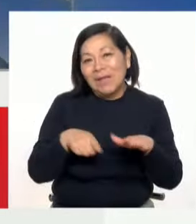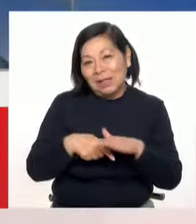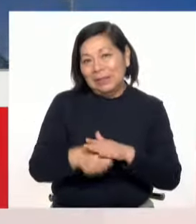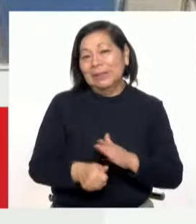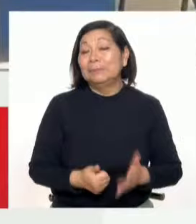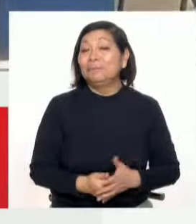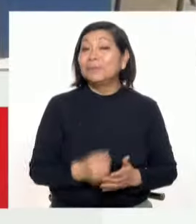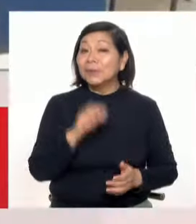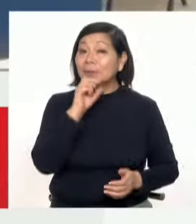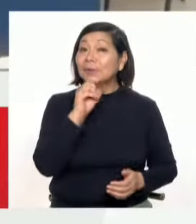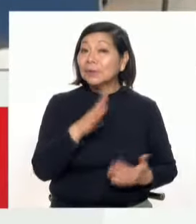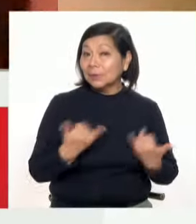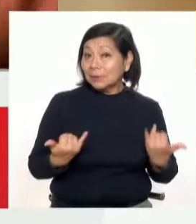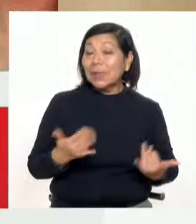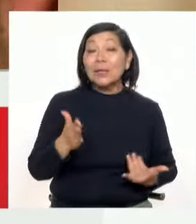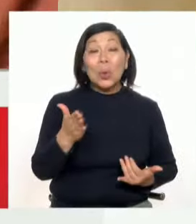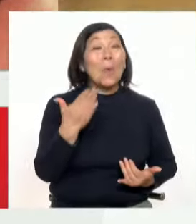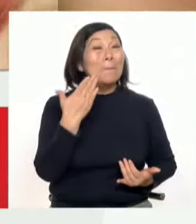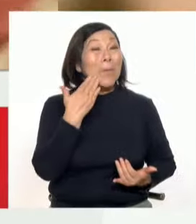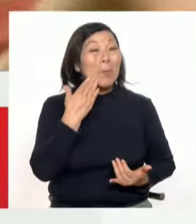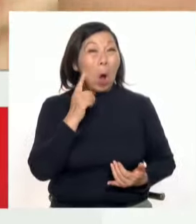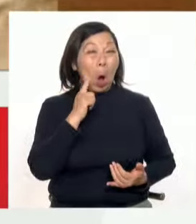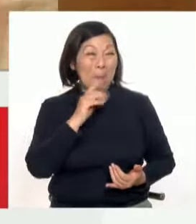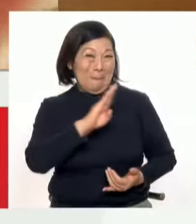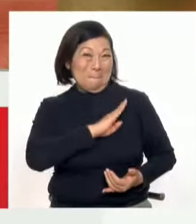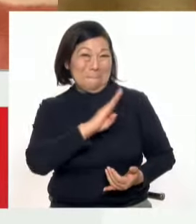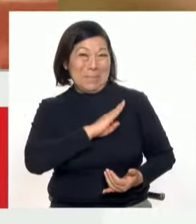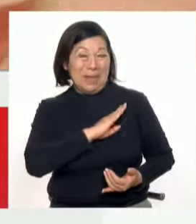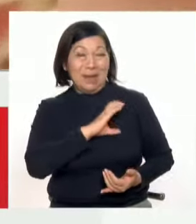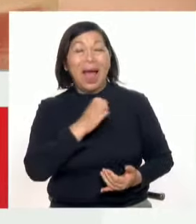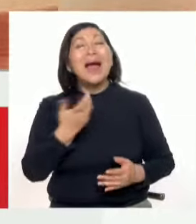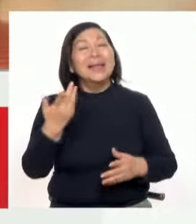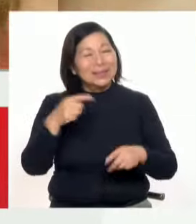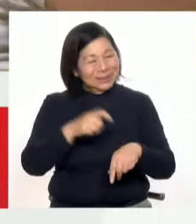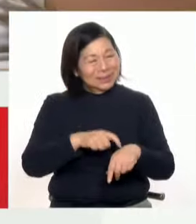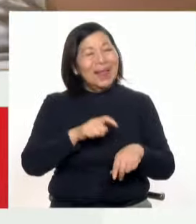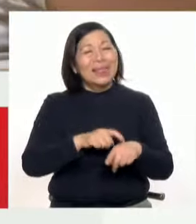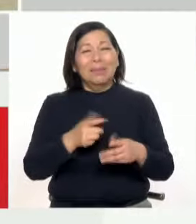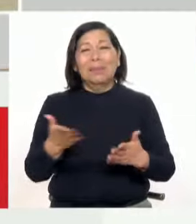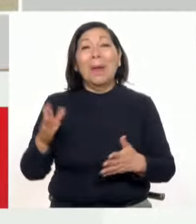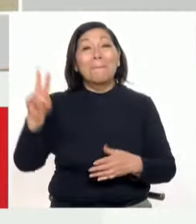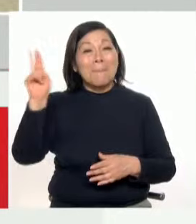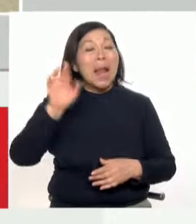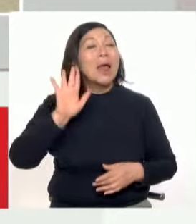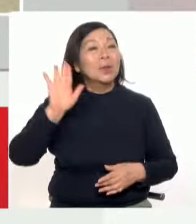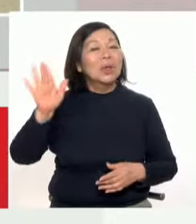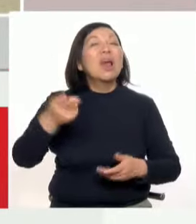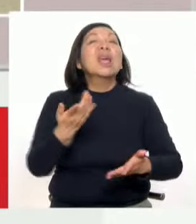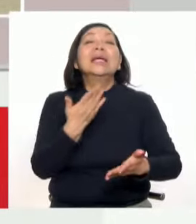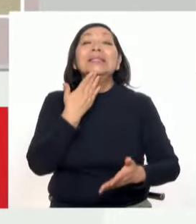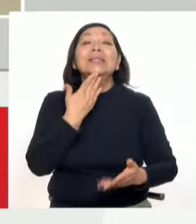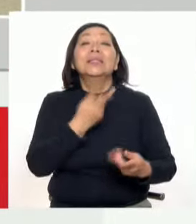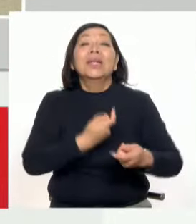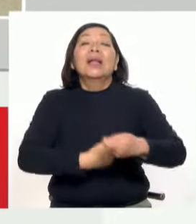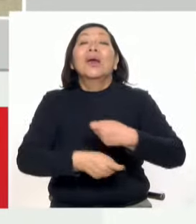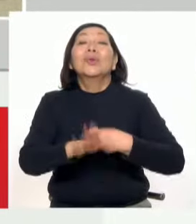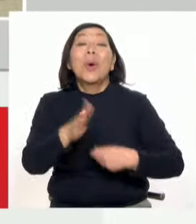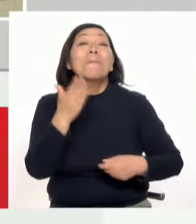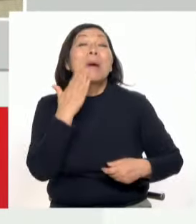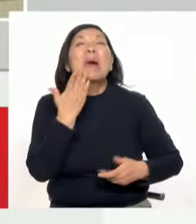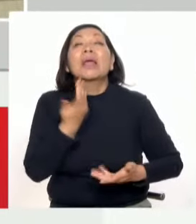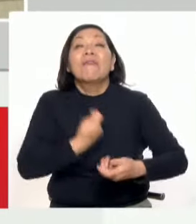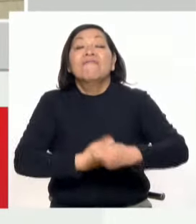detenerla. Hay que señalar pues que la madre del maldito Chris registraba antecedentes en su natal Venezuela por tráfico de drogas y también